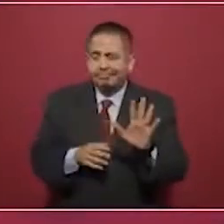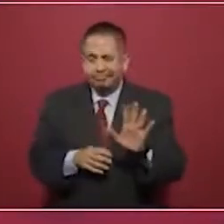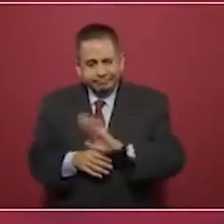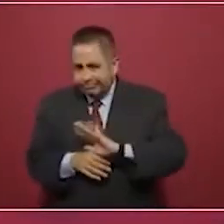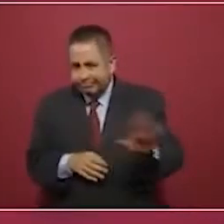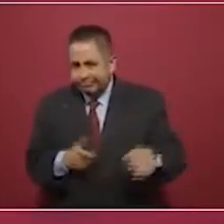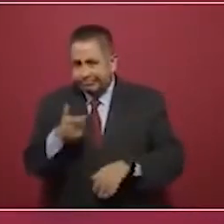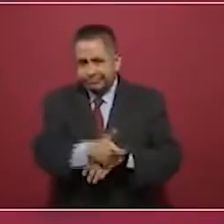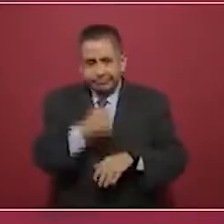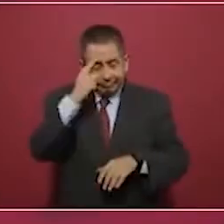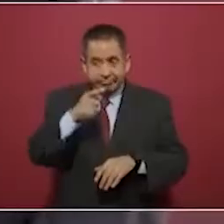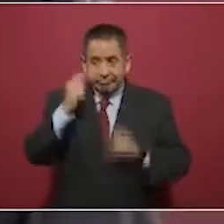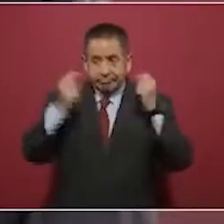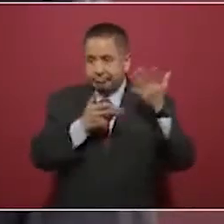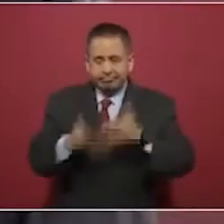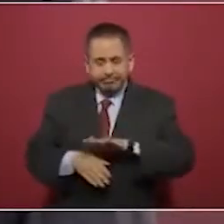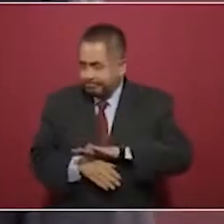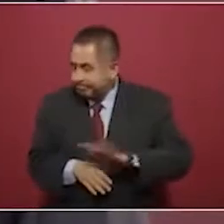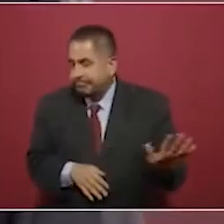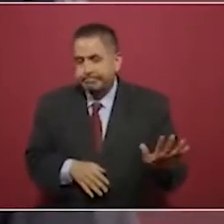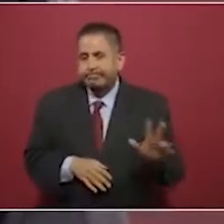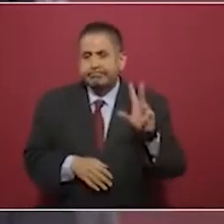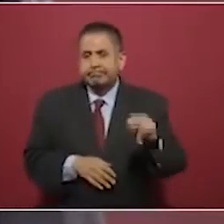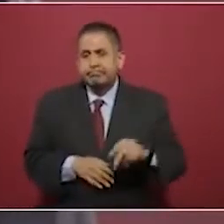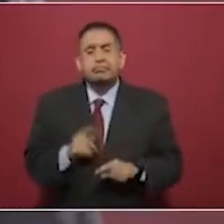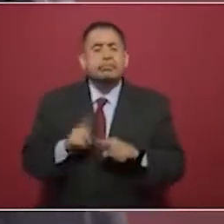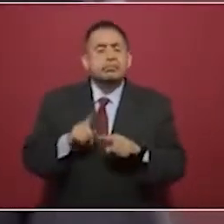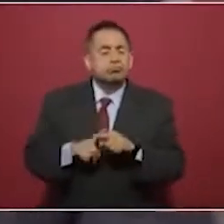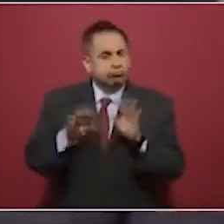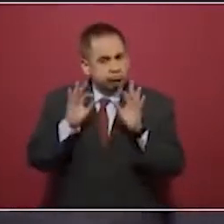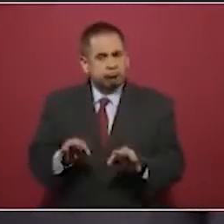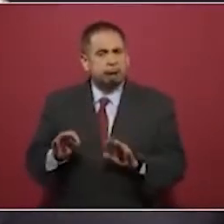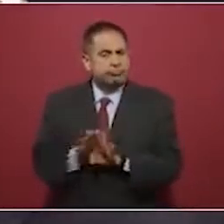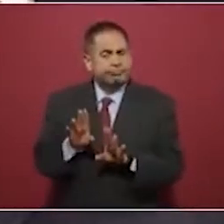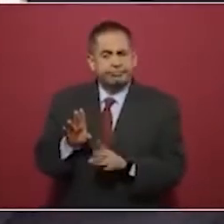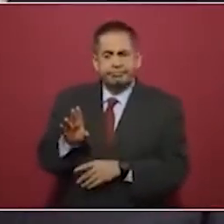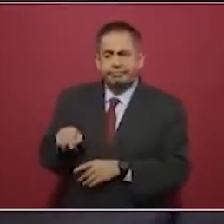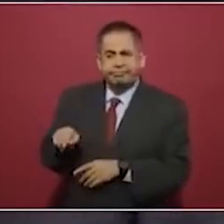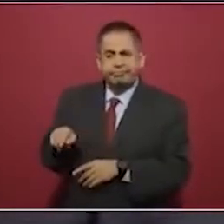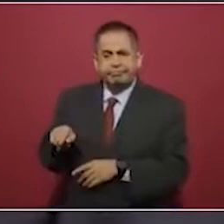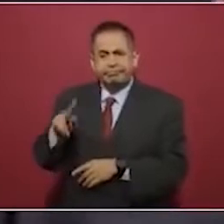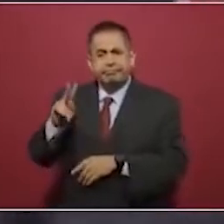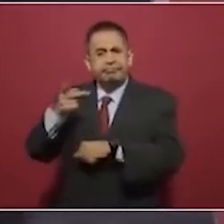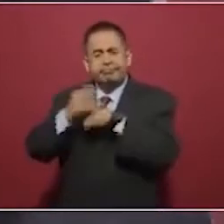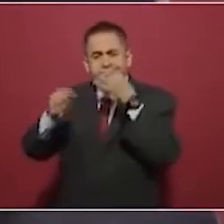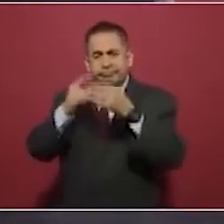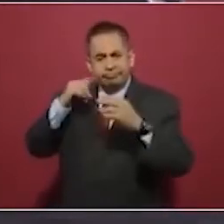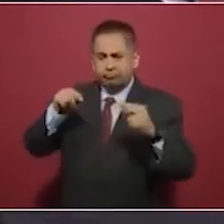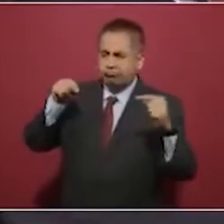López Obrador dijo que ahora ese presupuesto se destinará a mejorar la urbanización de las colonias de los destinos turísticos.